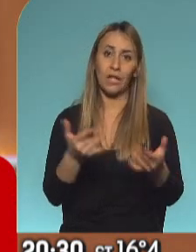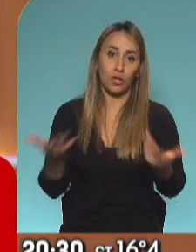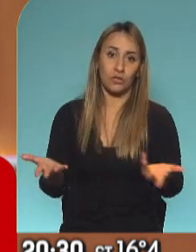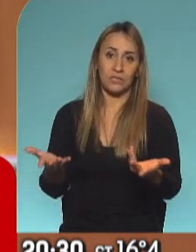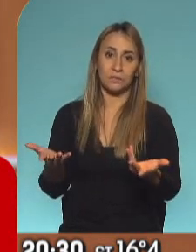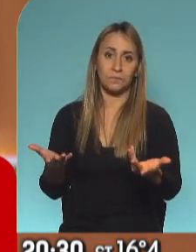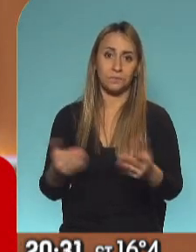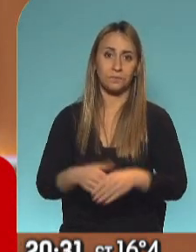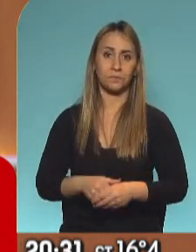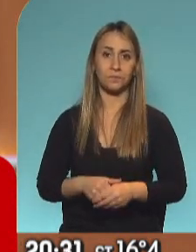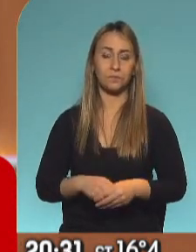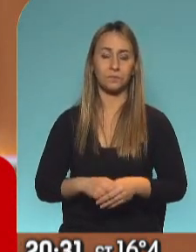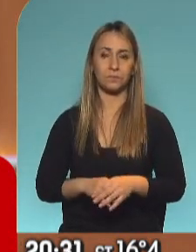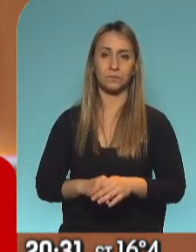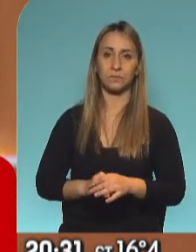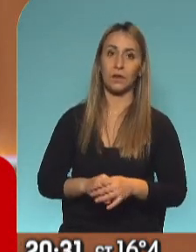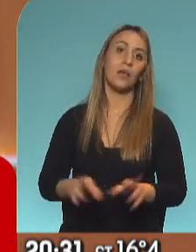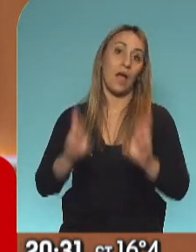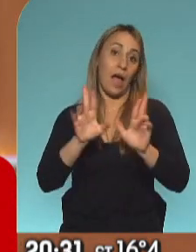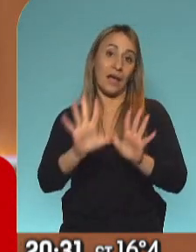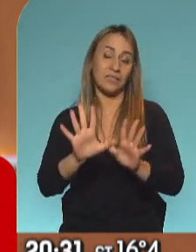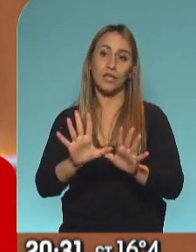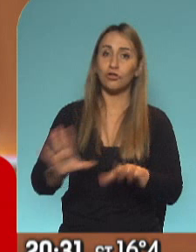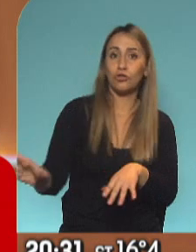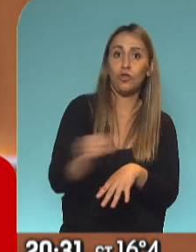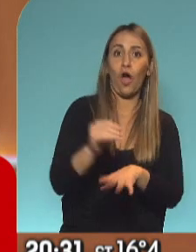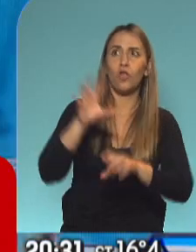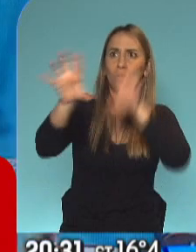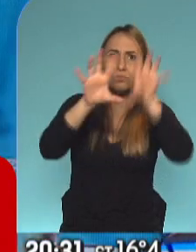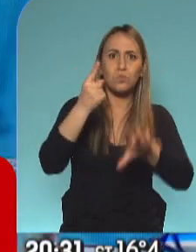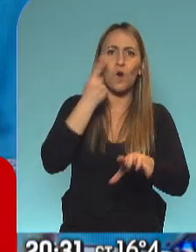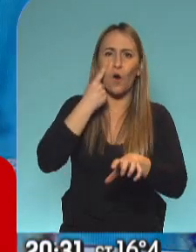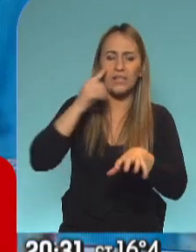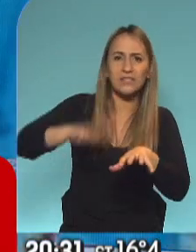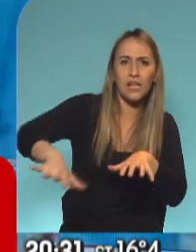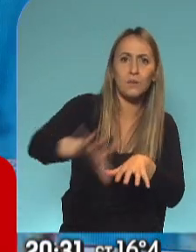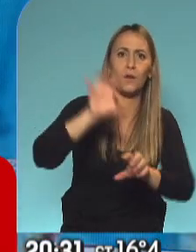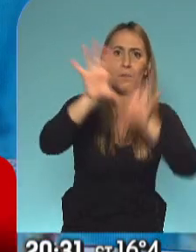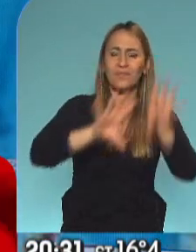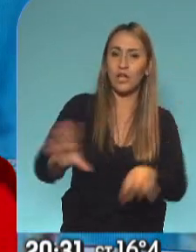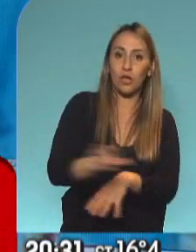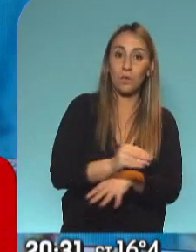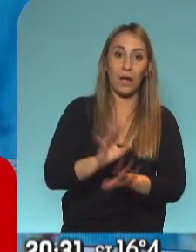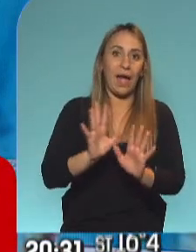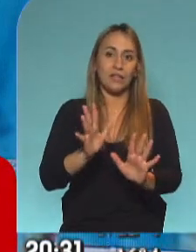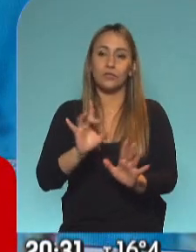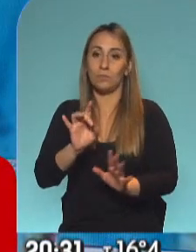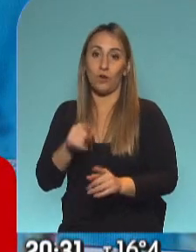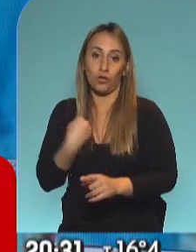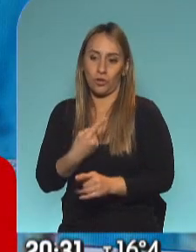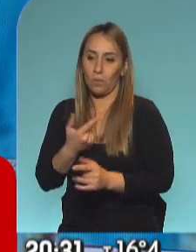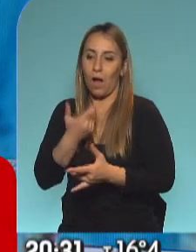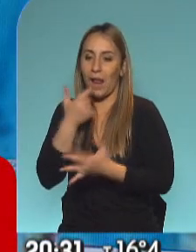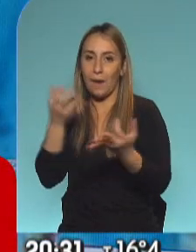decir es que esto sería bueno que lo hicieran todas las jurisdicciones. Ojalá para tener... Vamos a tener solo la verdad de lo que pasa en la